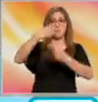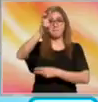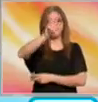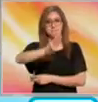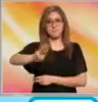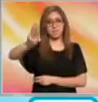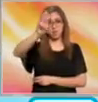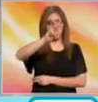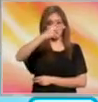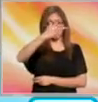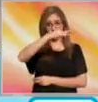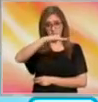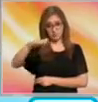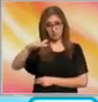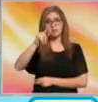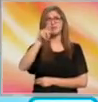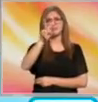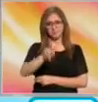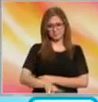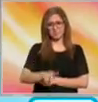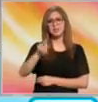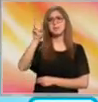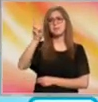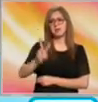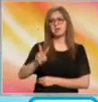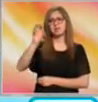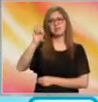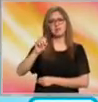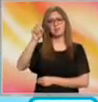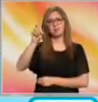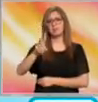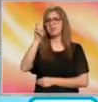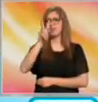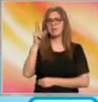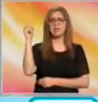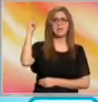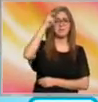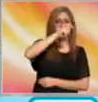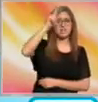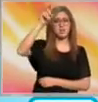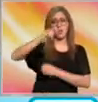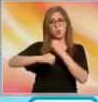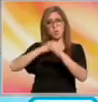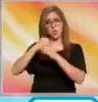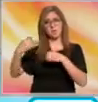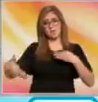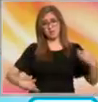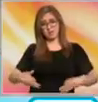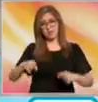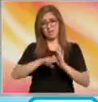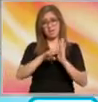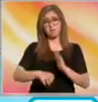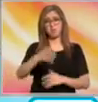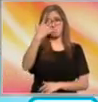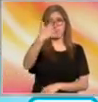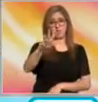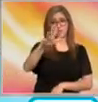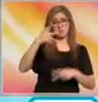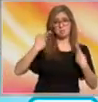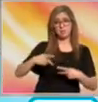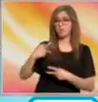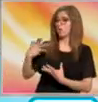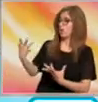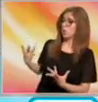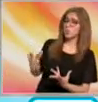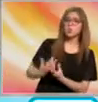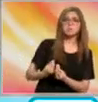a la semana. Si vieran lo complicado que está el teatro en fines de semana. Sí. Llevar al teatro a 10 personas es una odisea.